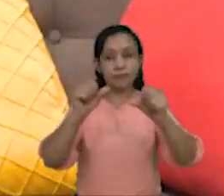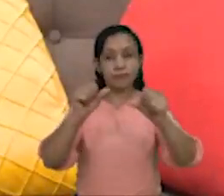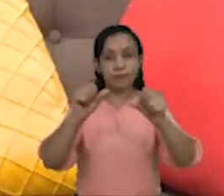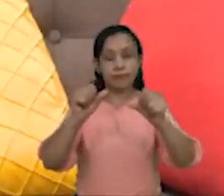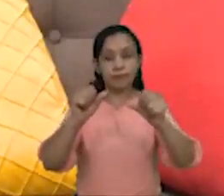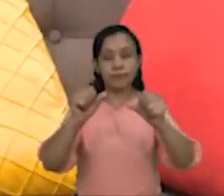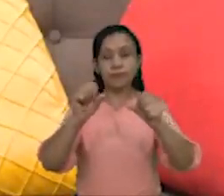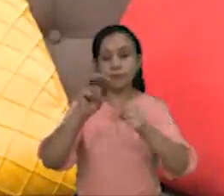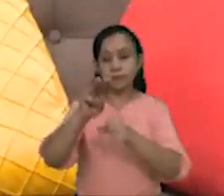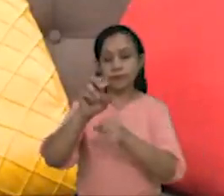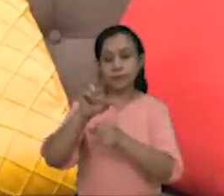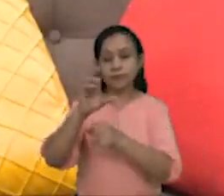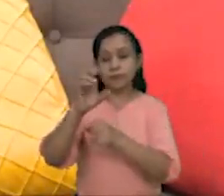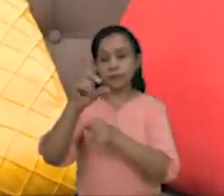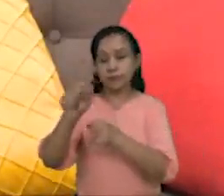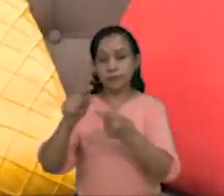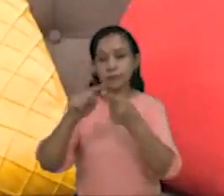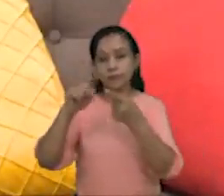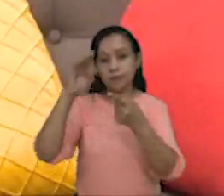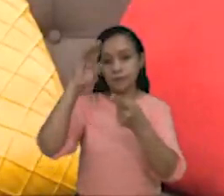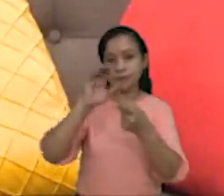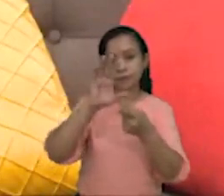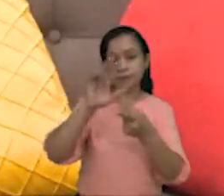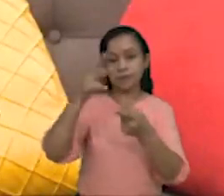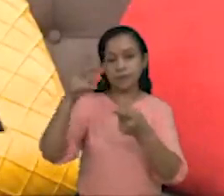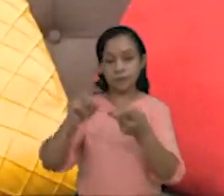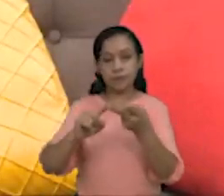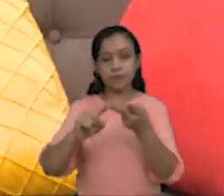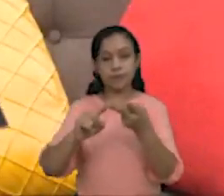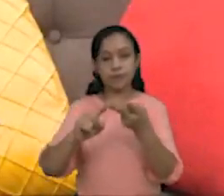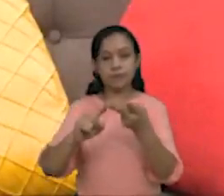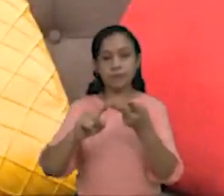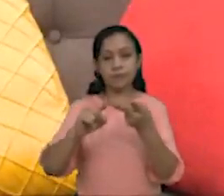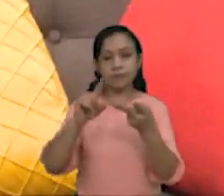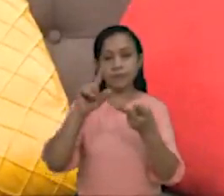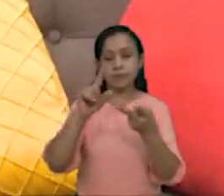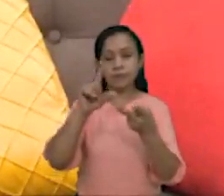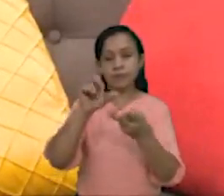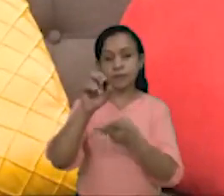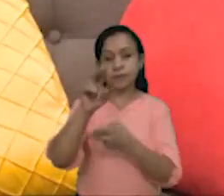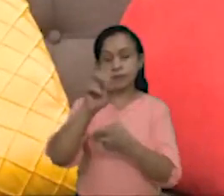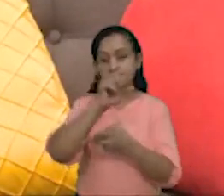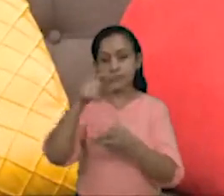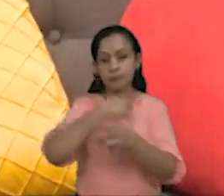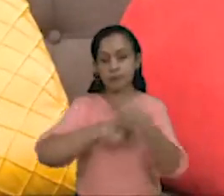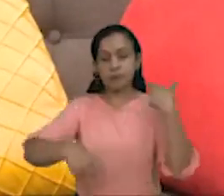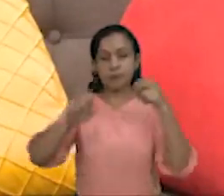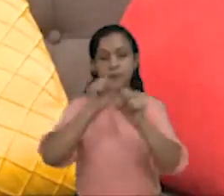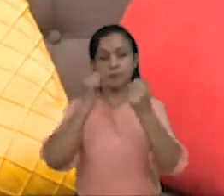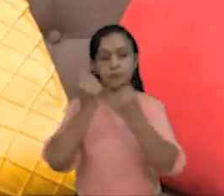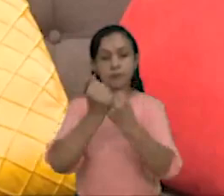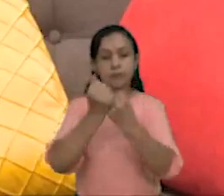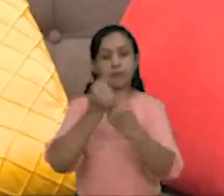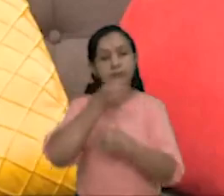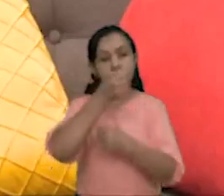con Marcela Rivera, jefa de prensa de la Radio 580, y con Leonel Mendoza, presidente de la Asociación de